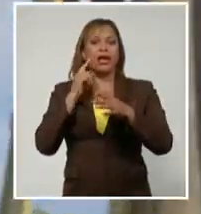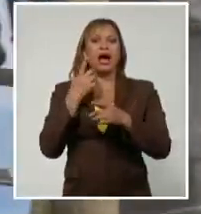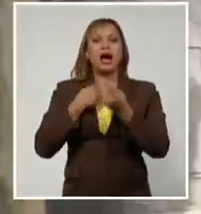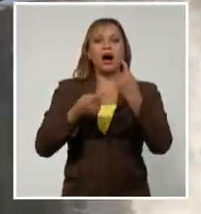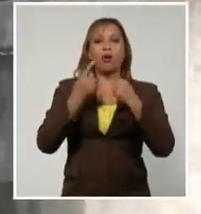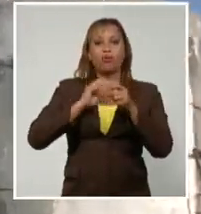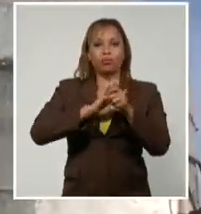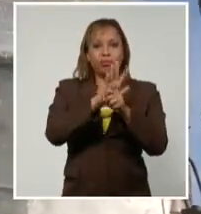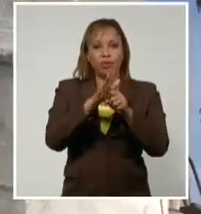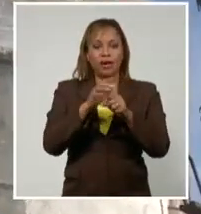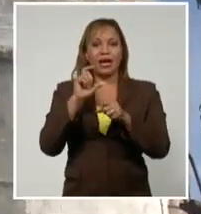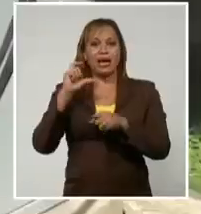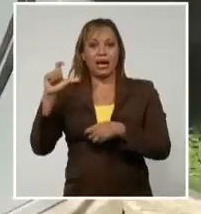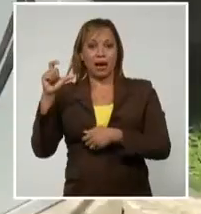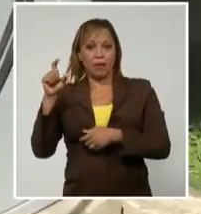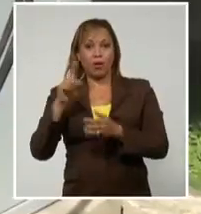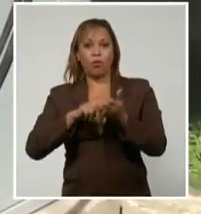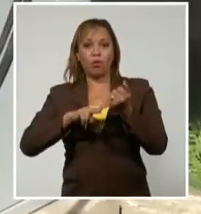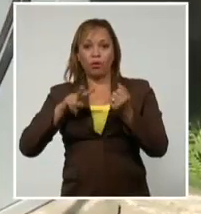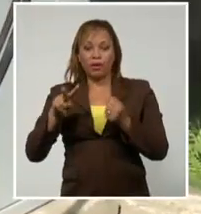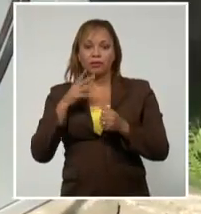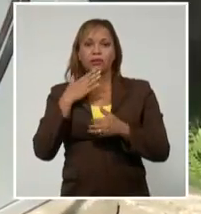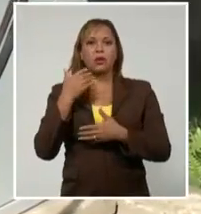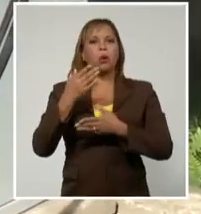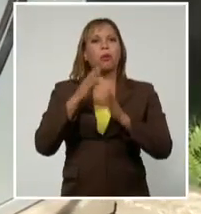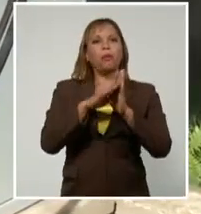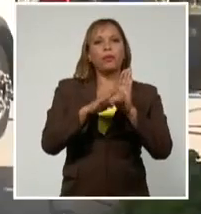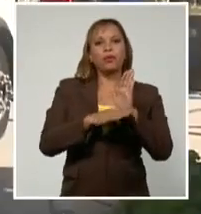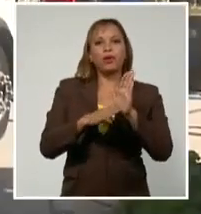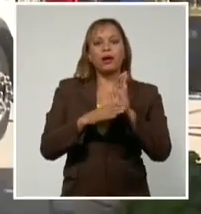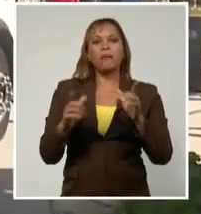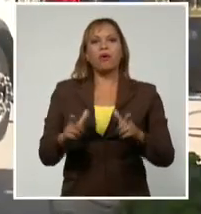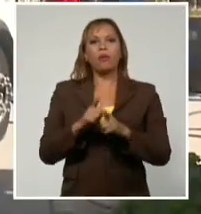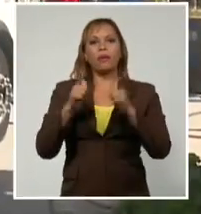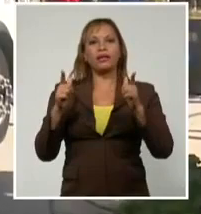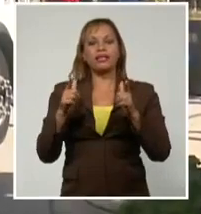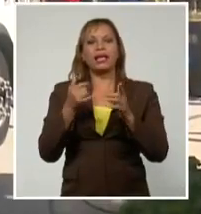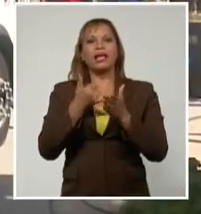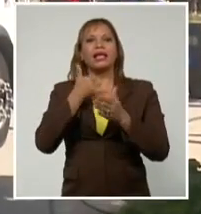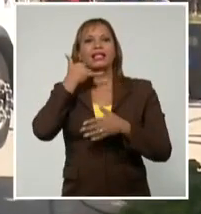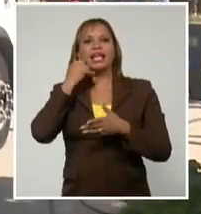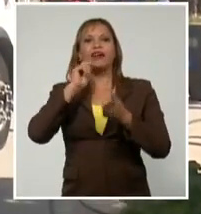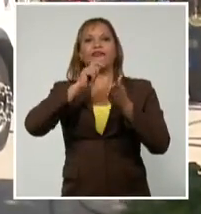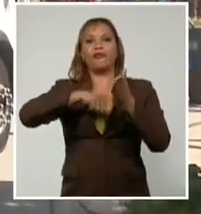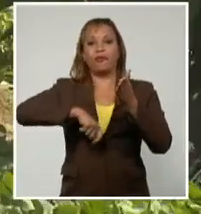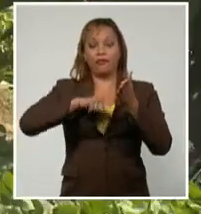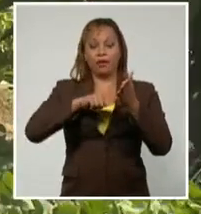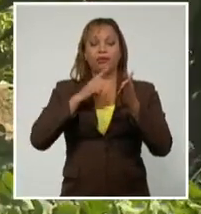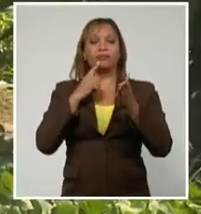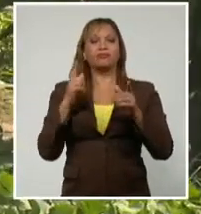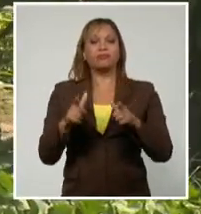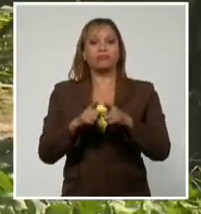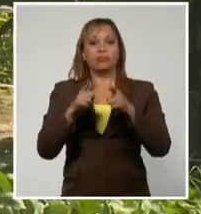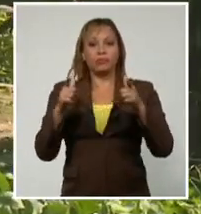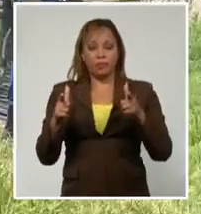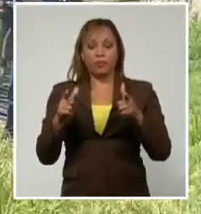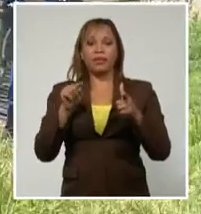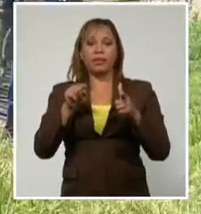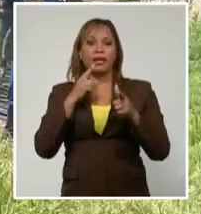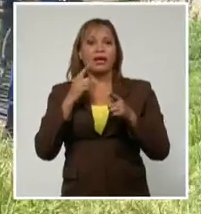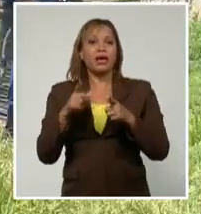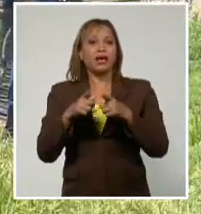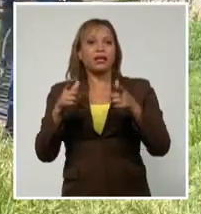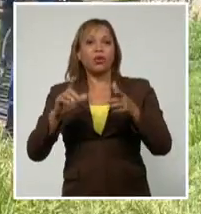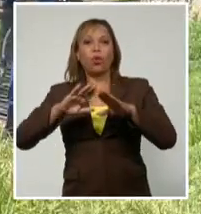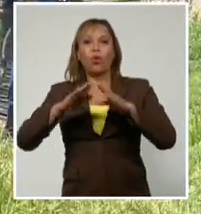en Camagüey se lleva a cabo un programa para incrementar los servicios de telefonía fija, con el montaje de nuevas centrales digitales y la ampliación de las